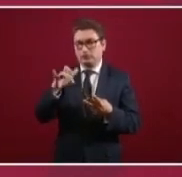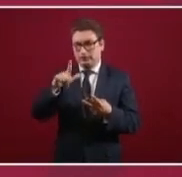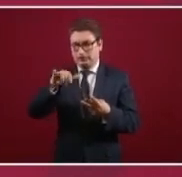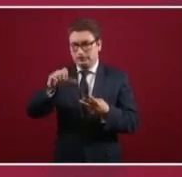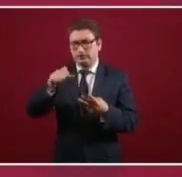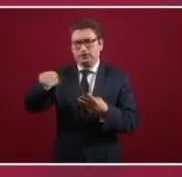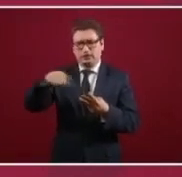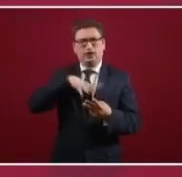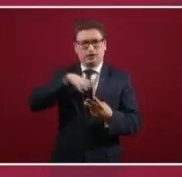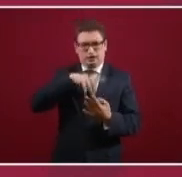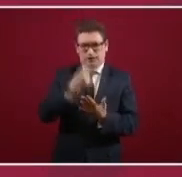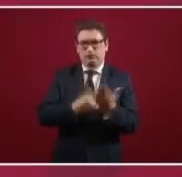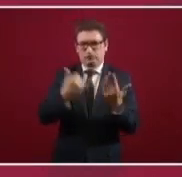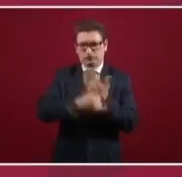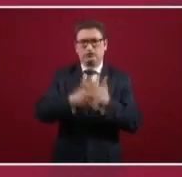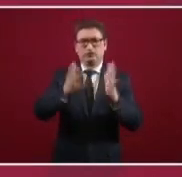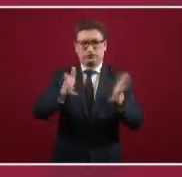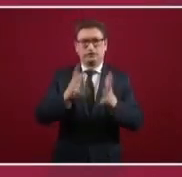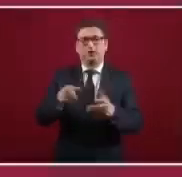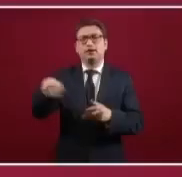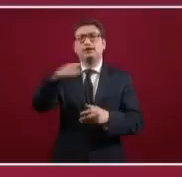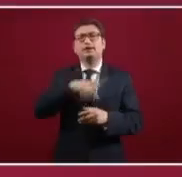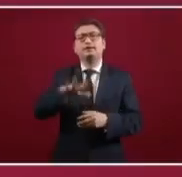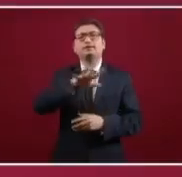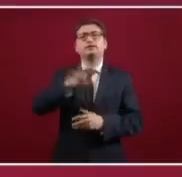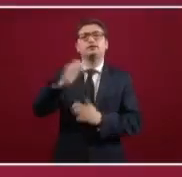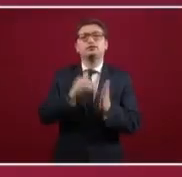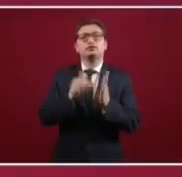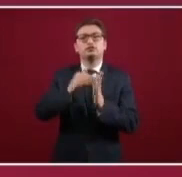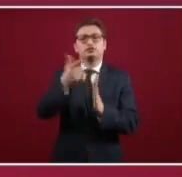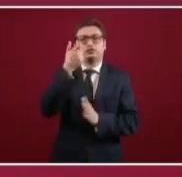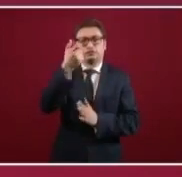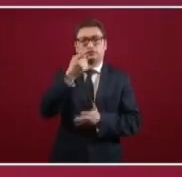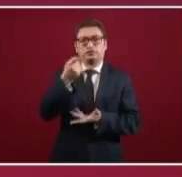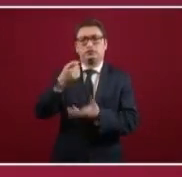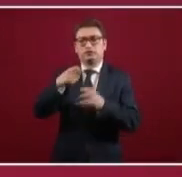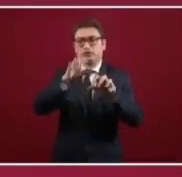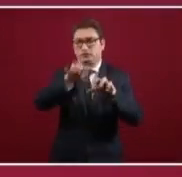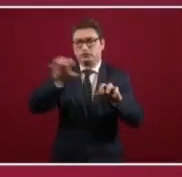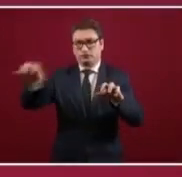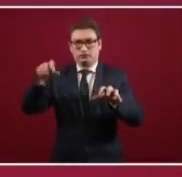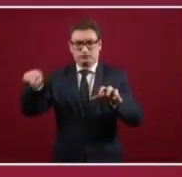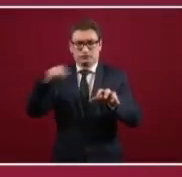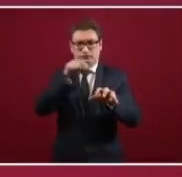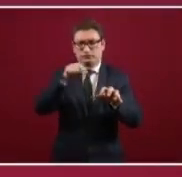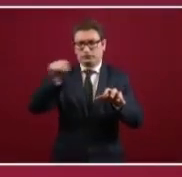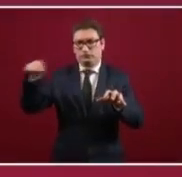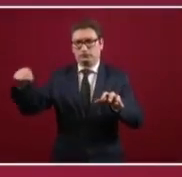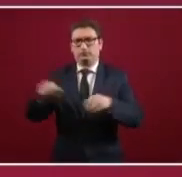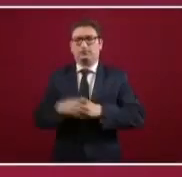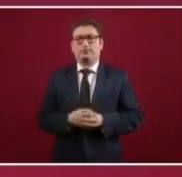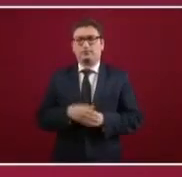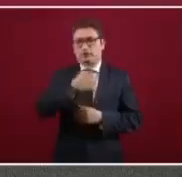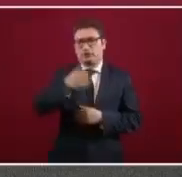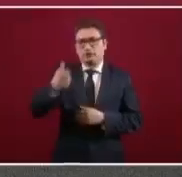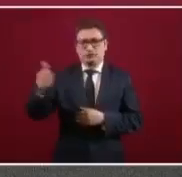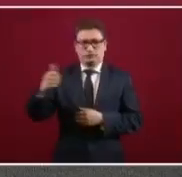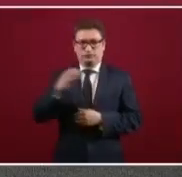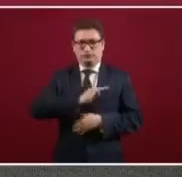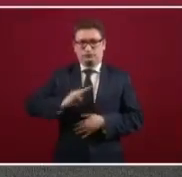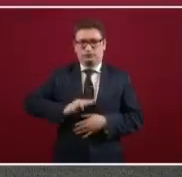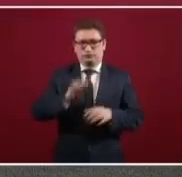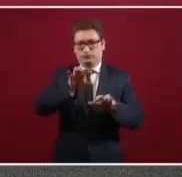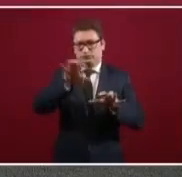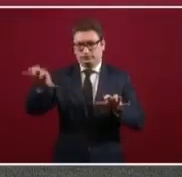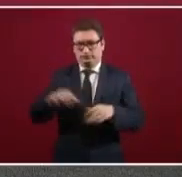está trabajando 500 millones de pesos en cada este municipio